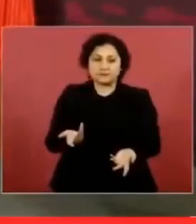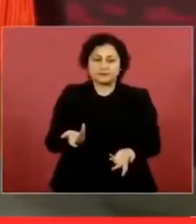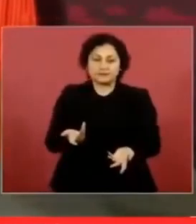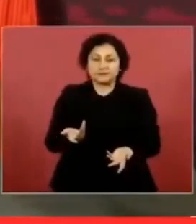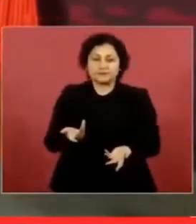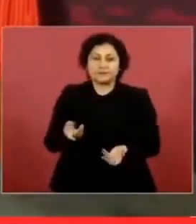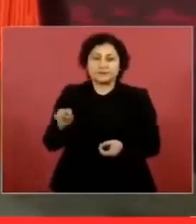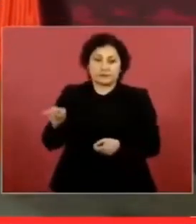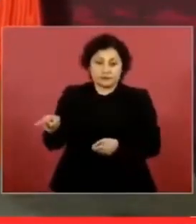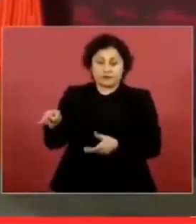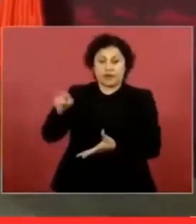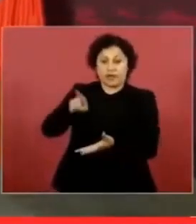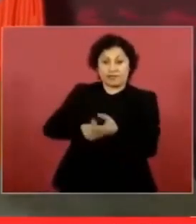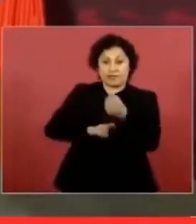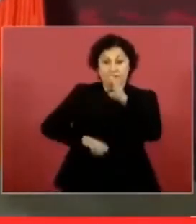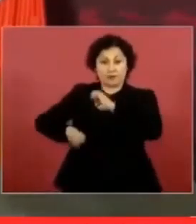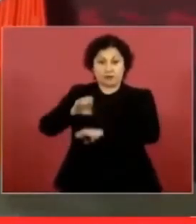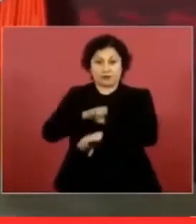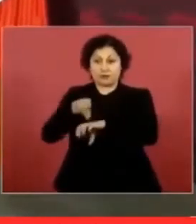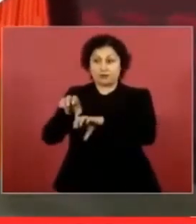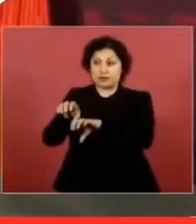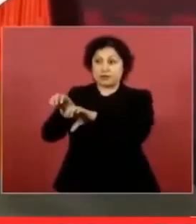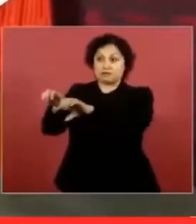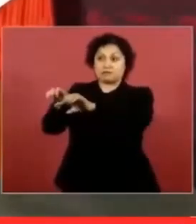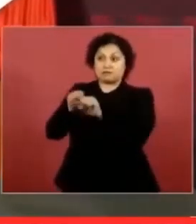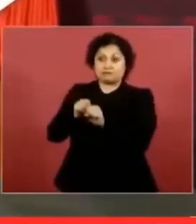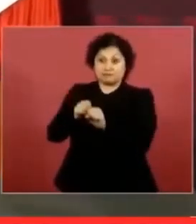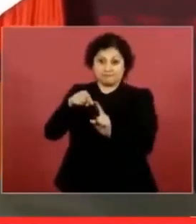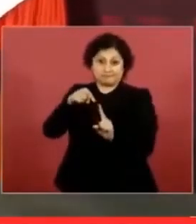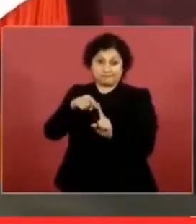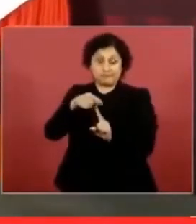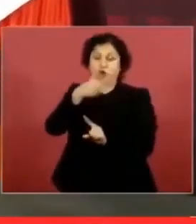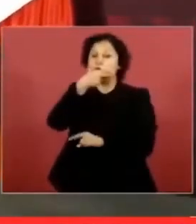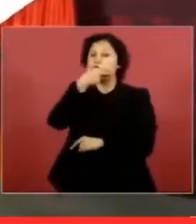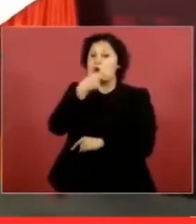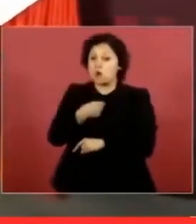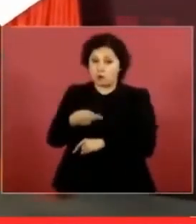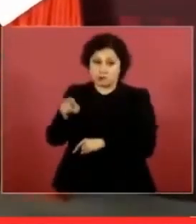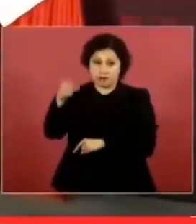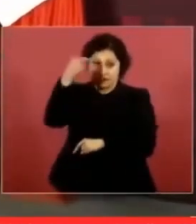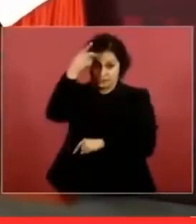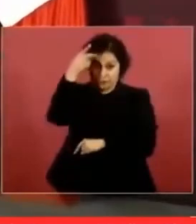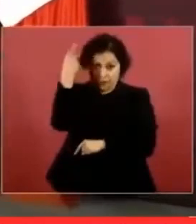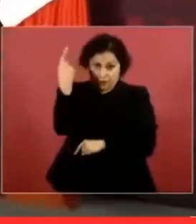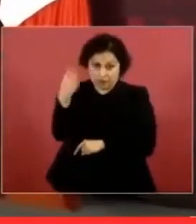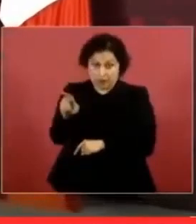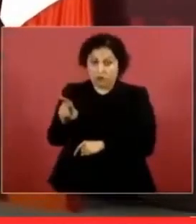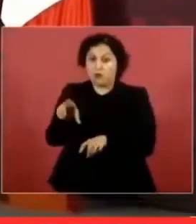dueño, al señor Odebrecht, en Estados Unidos,